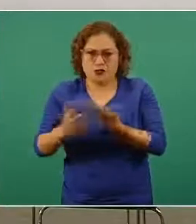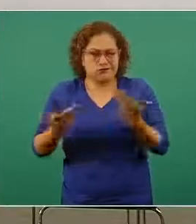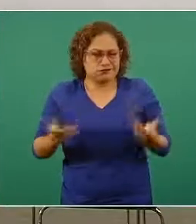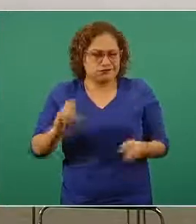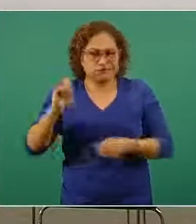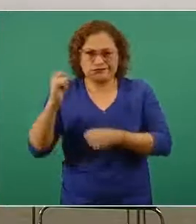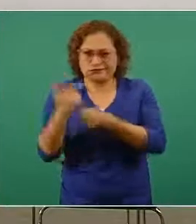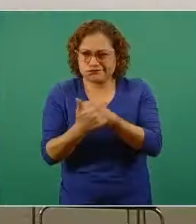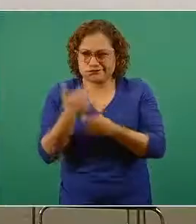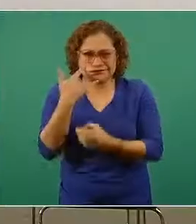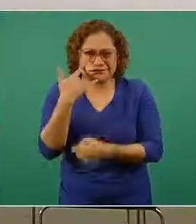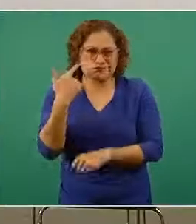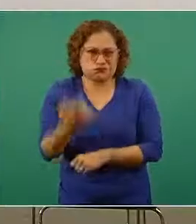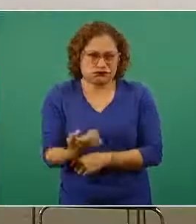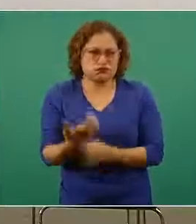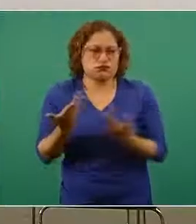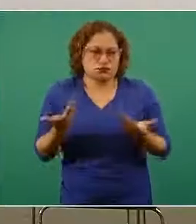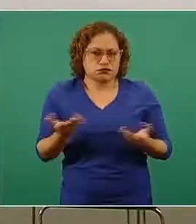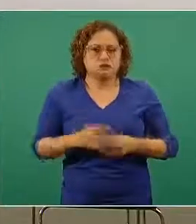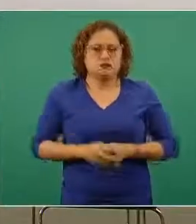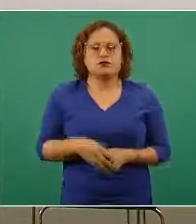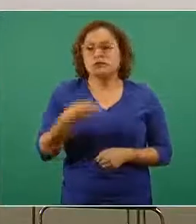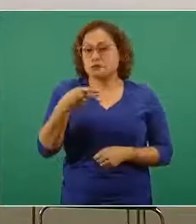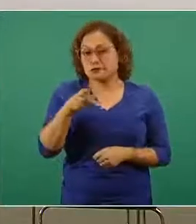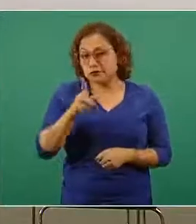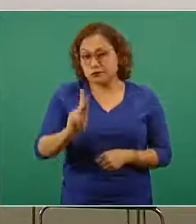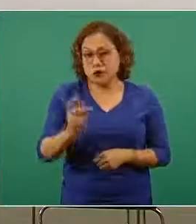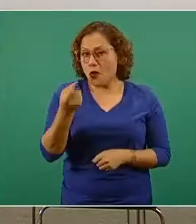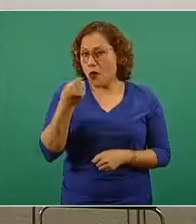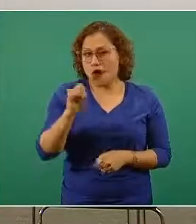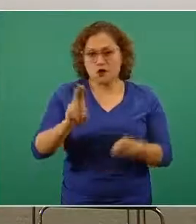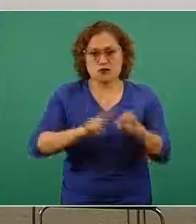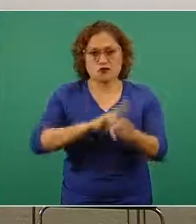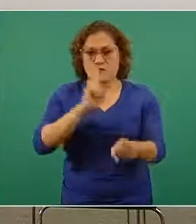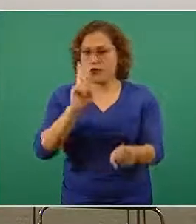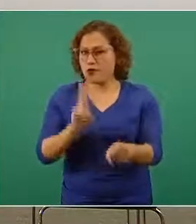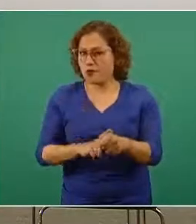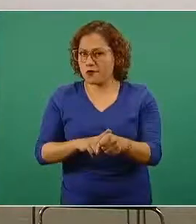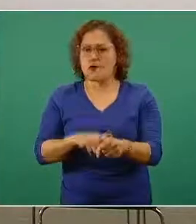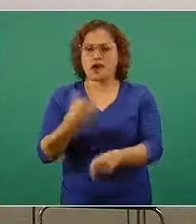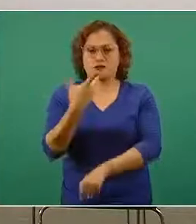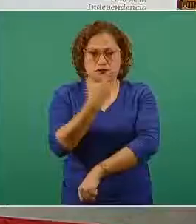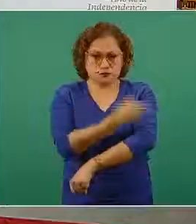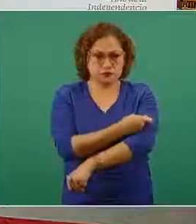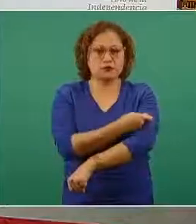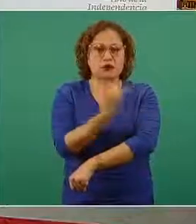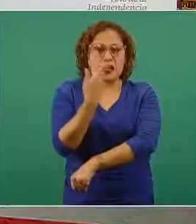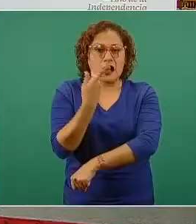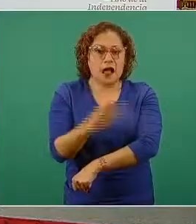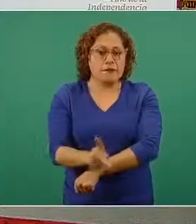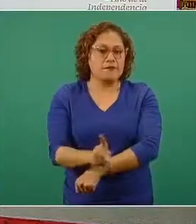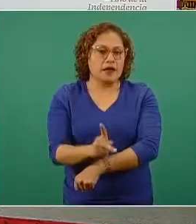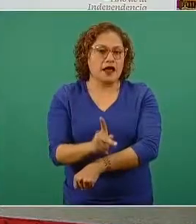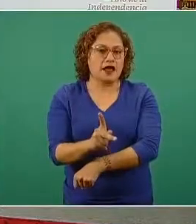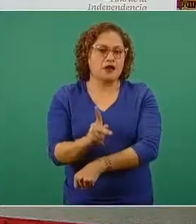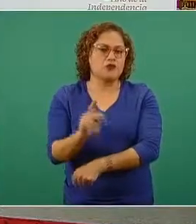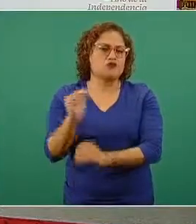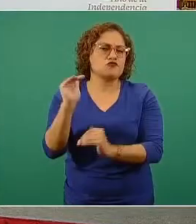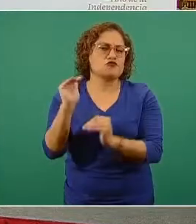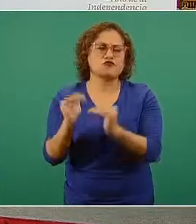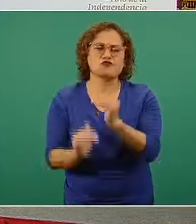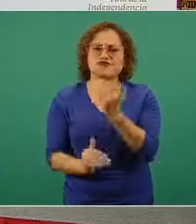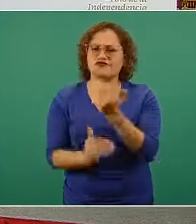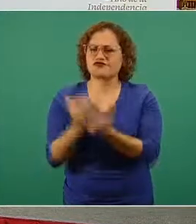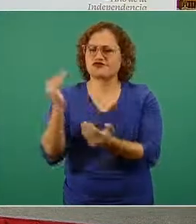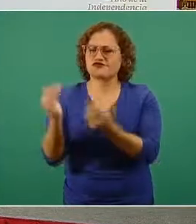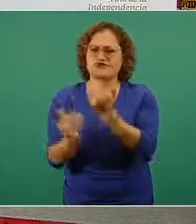síntomas relacionadas a esta, pero siempre han estado en un nivel de seguridad lo suficientemente bajo para que el beneficio que la